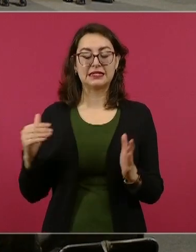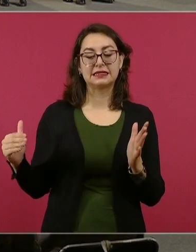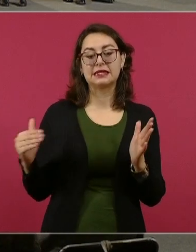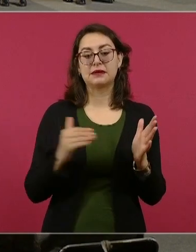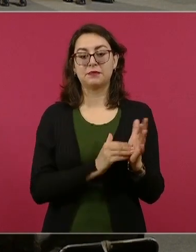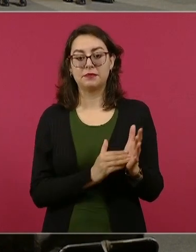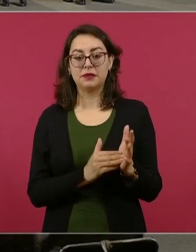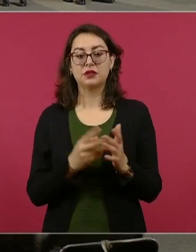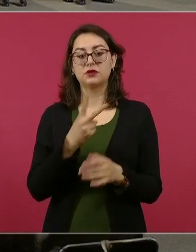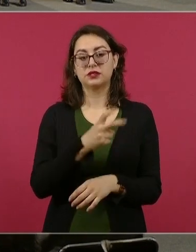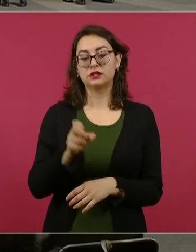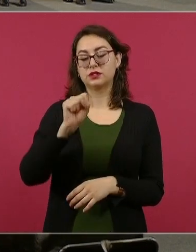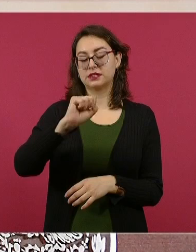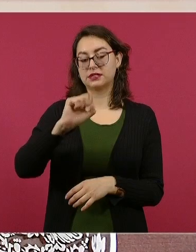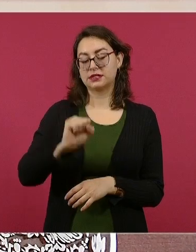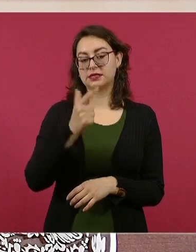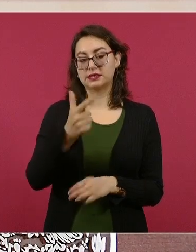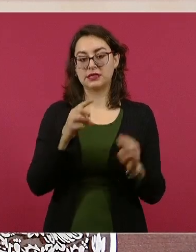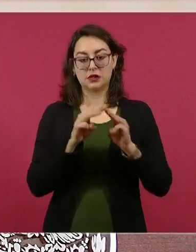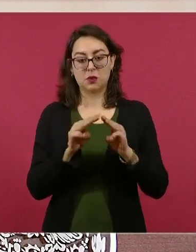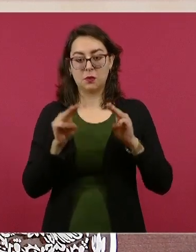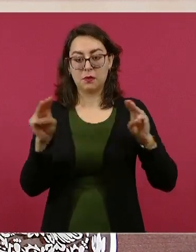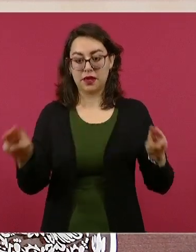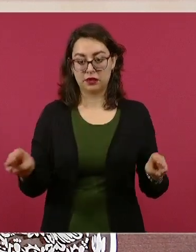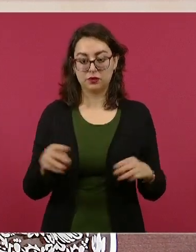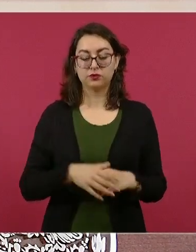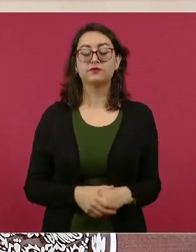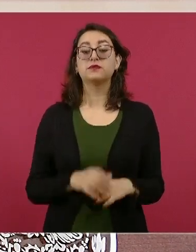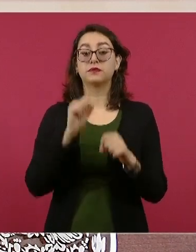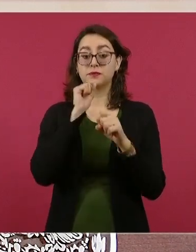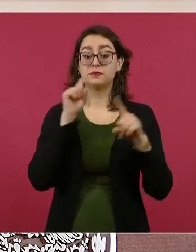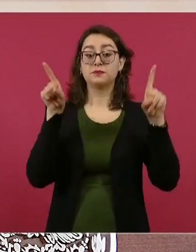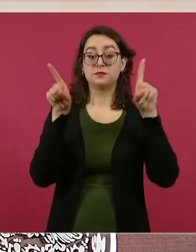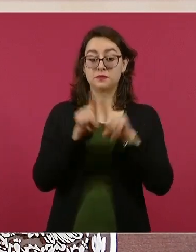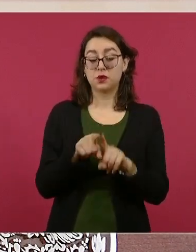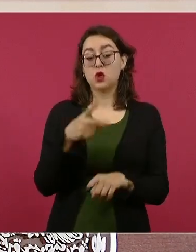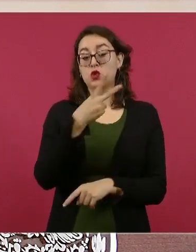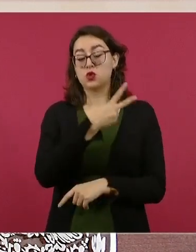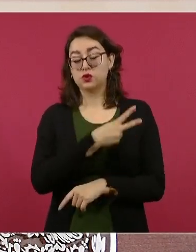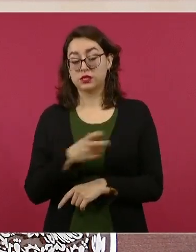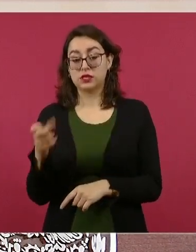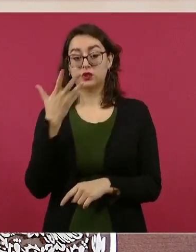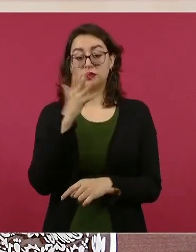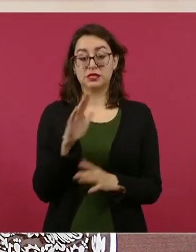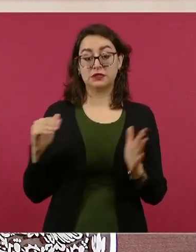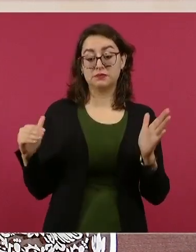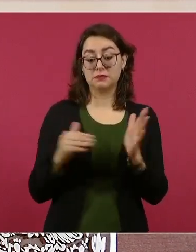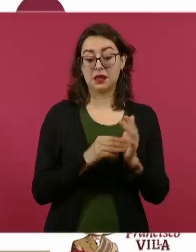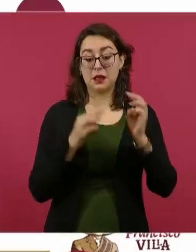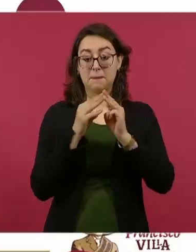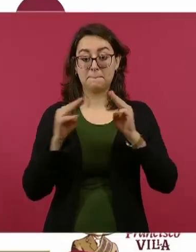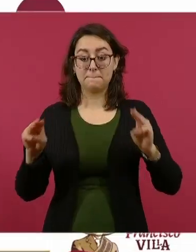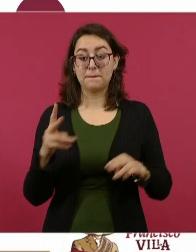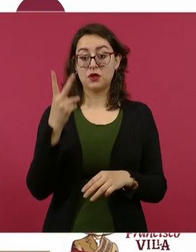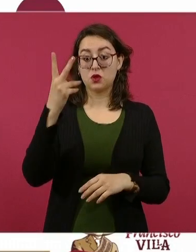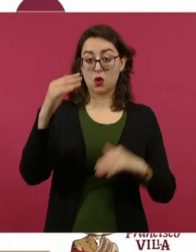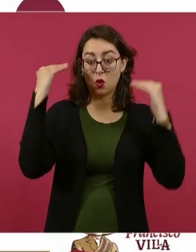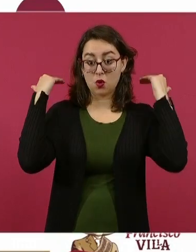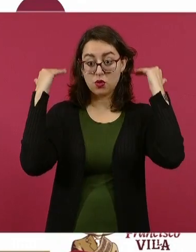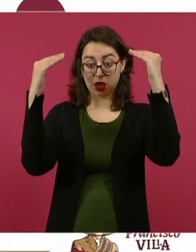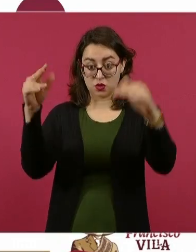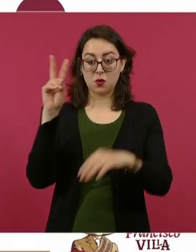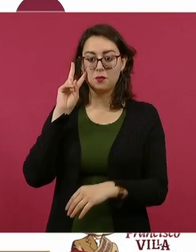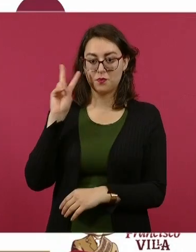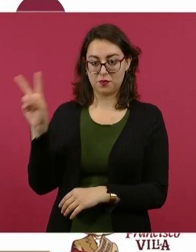667.256 metros cuadrados y se han impermeabilizado 210.600 metros cuadrados. Para darnos una idea, la